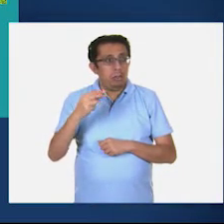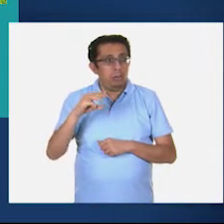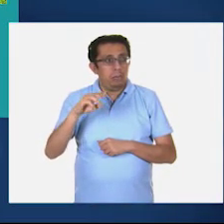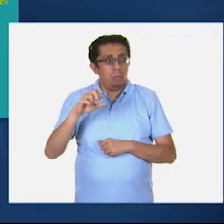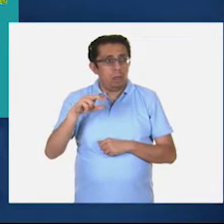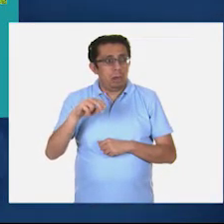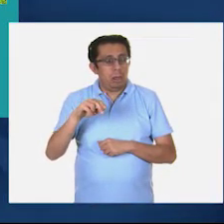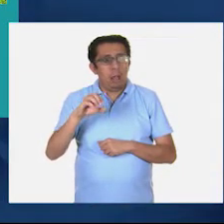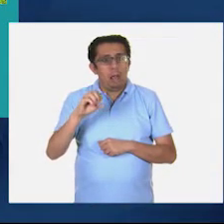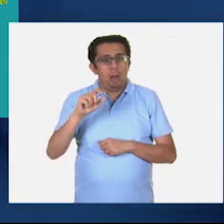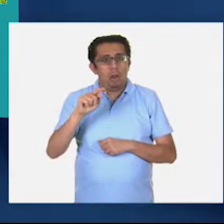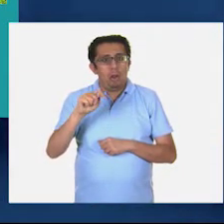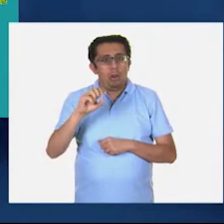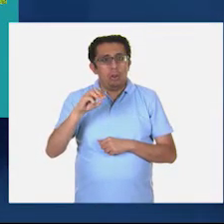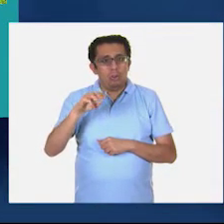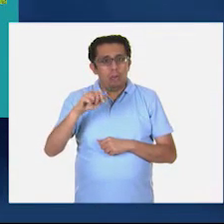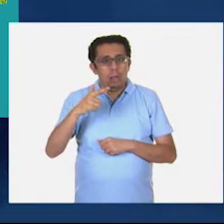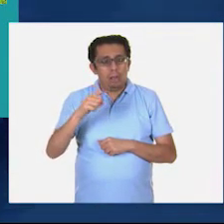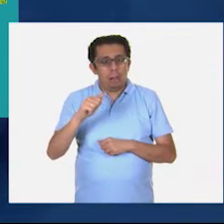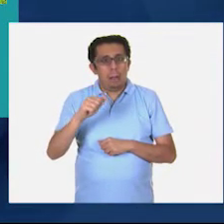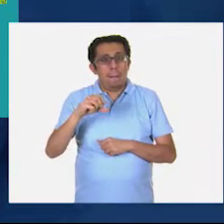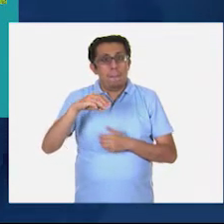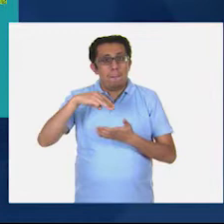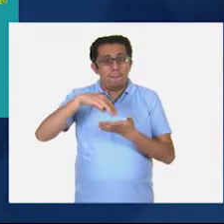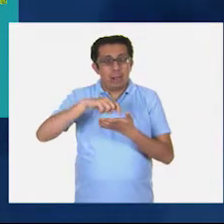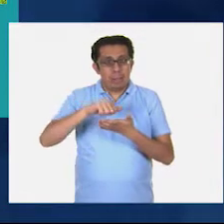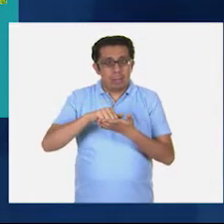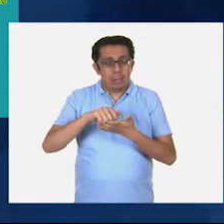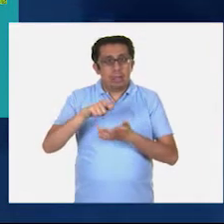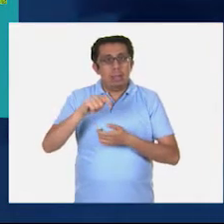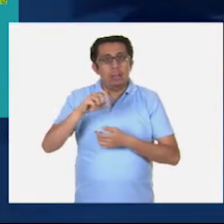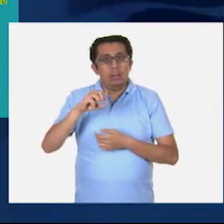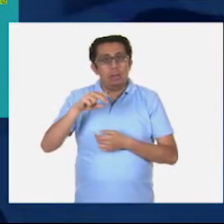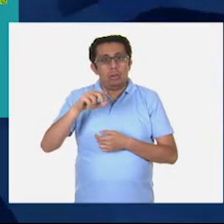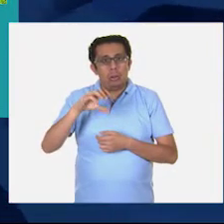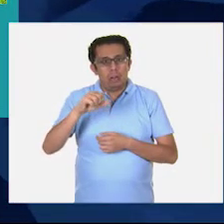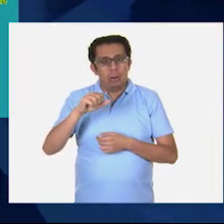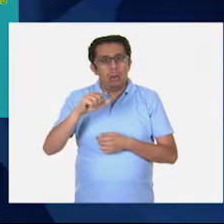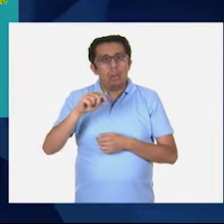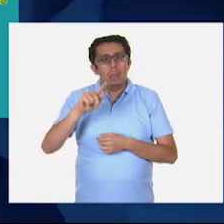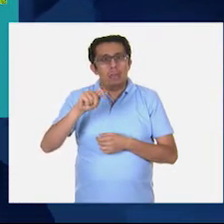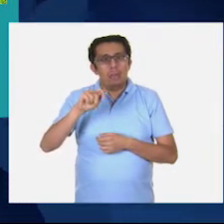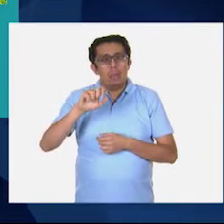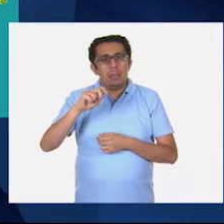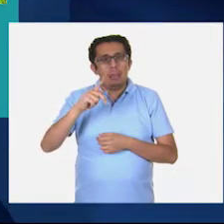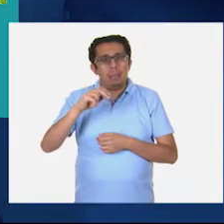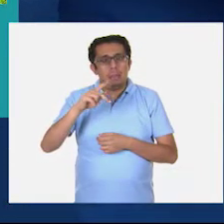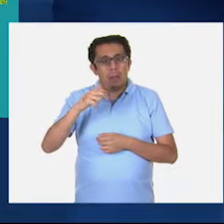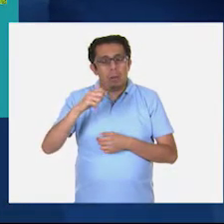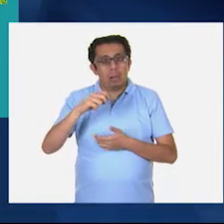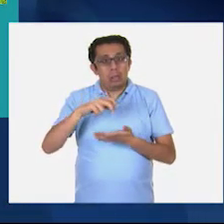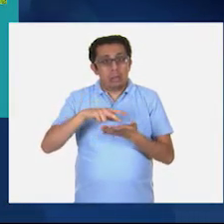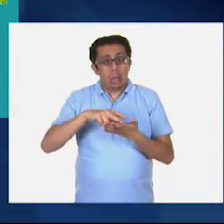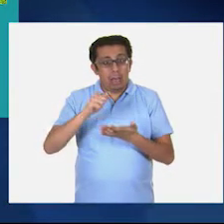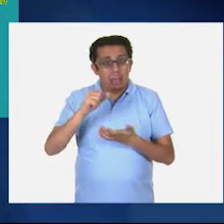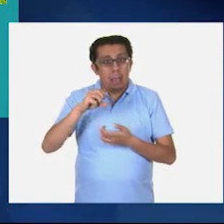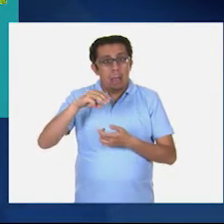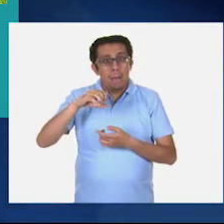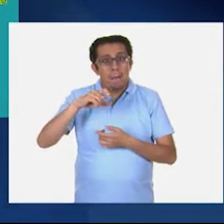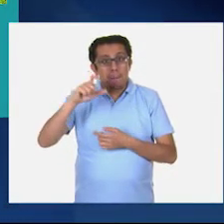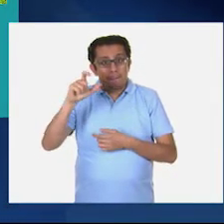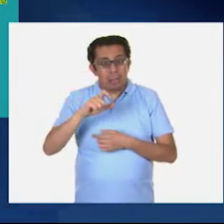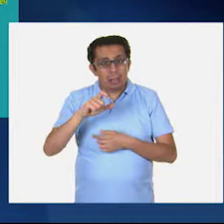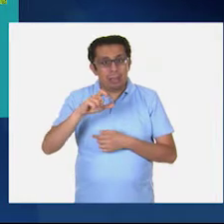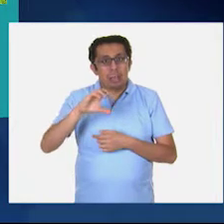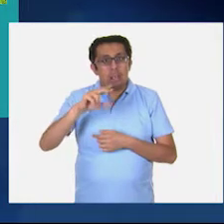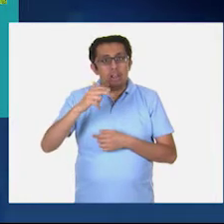Otomangue, Maya, Totonaco, Tepegua, Tarasca, Mijesoque, Chontal de Oaxaca